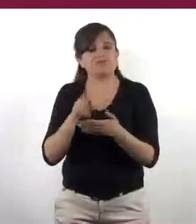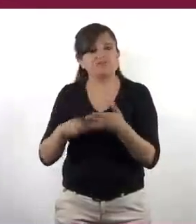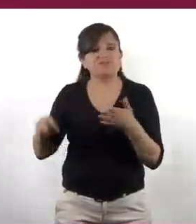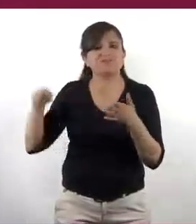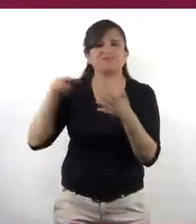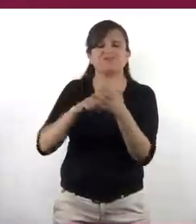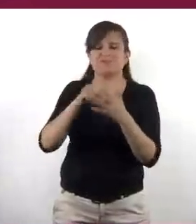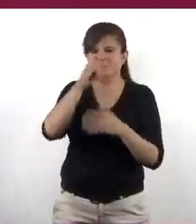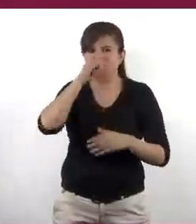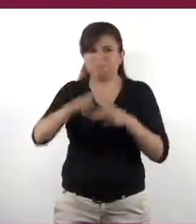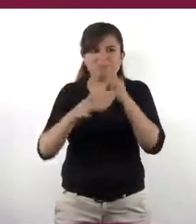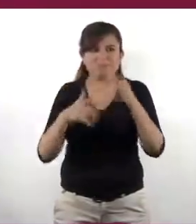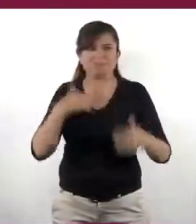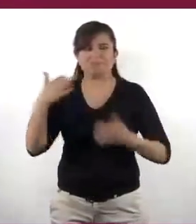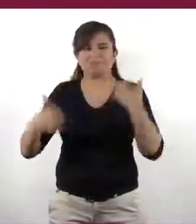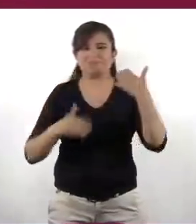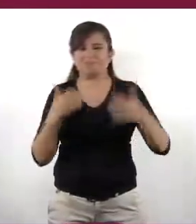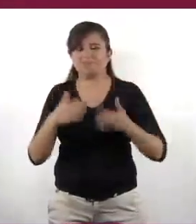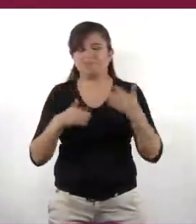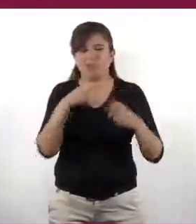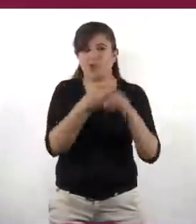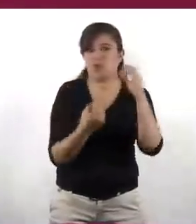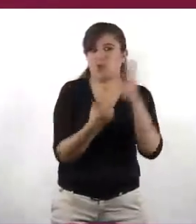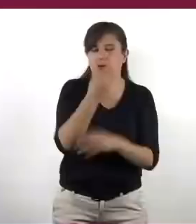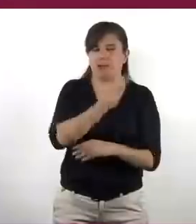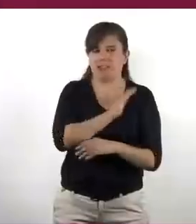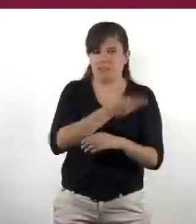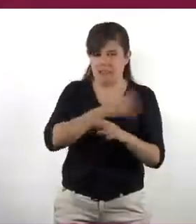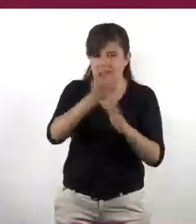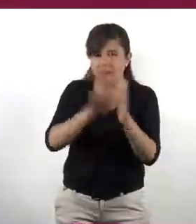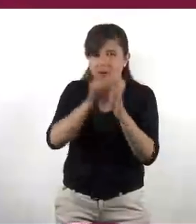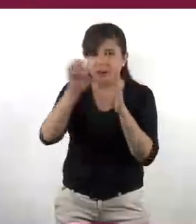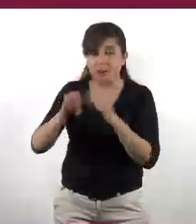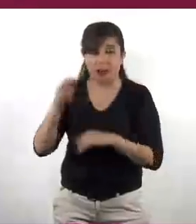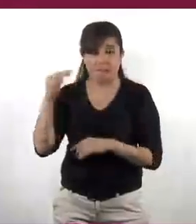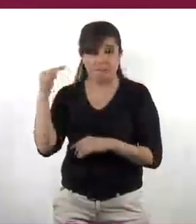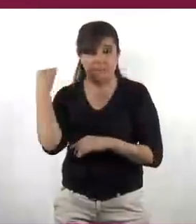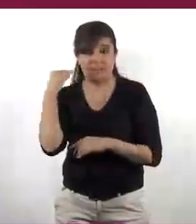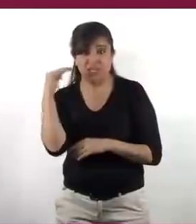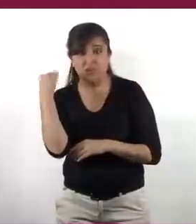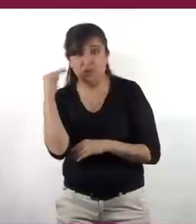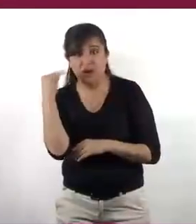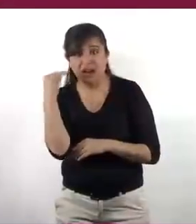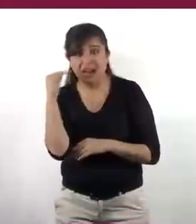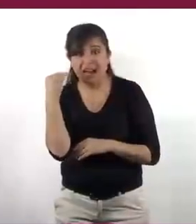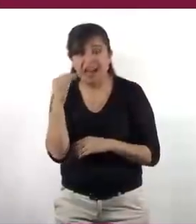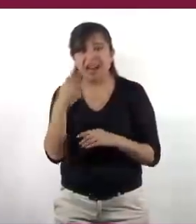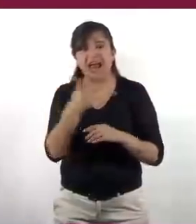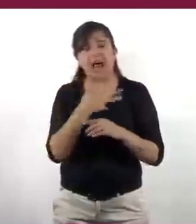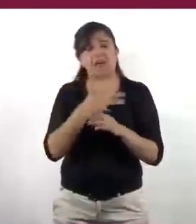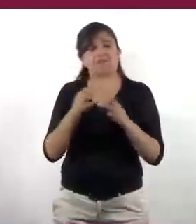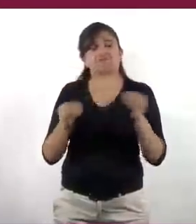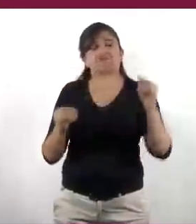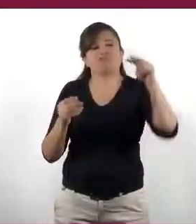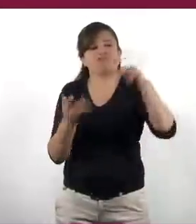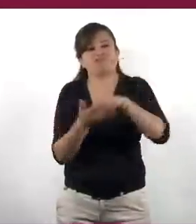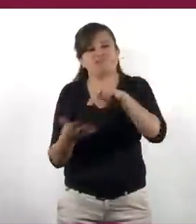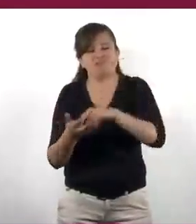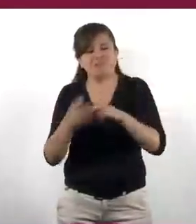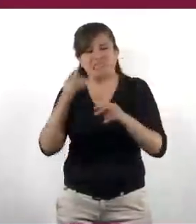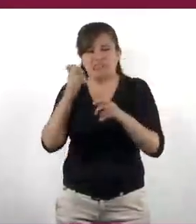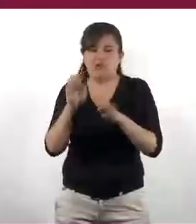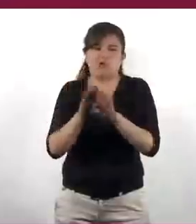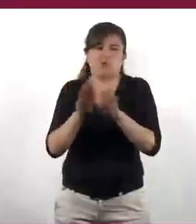en distintos lugares de la Nueva España. Por ejemplo, en Michoacán hubo un intento frustrado de revolución